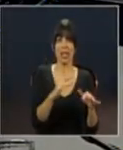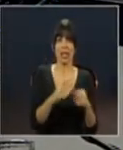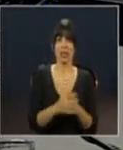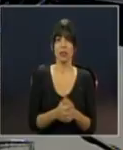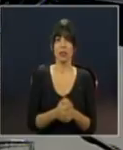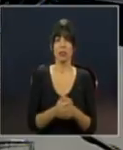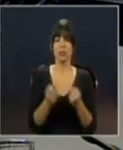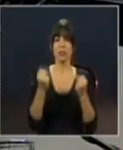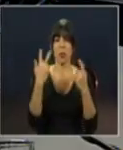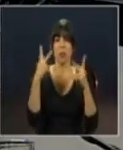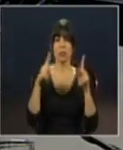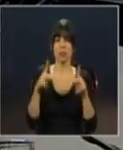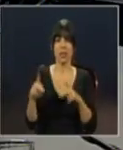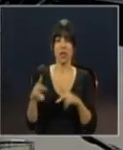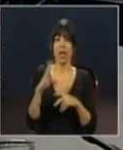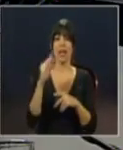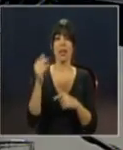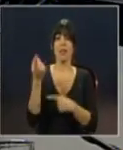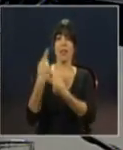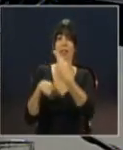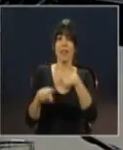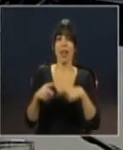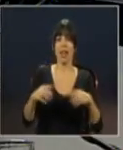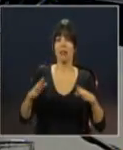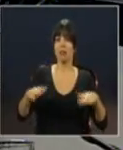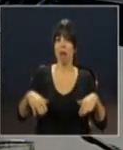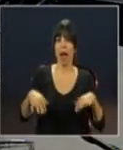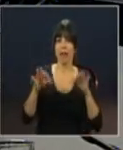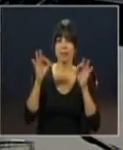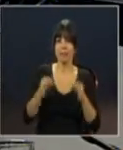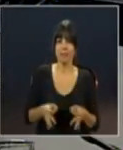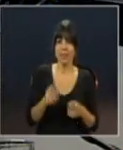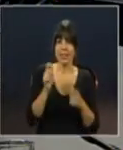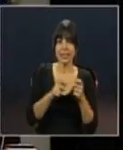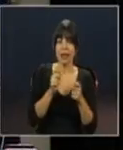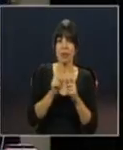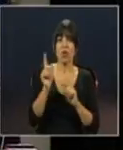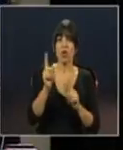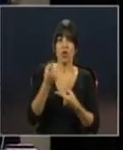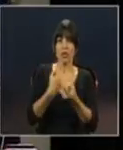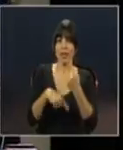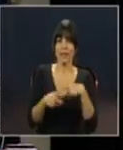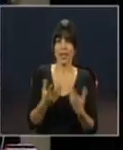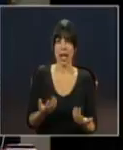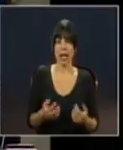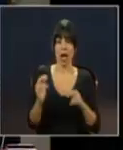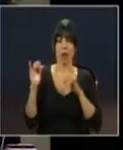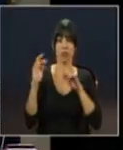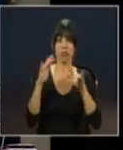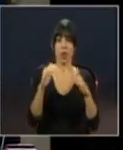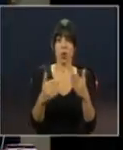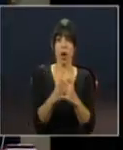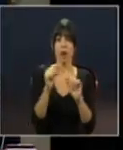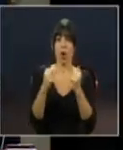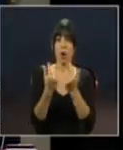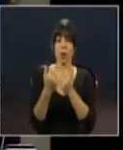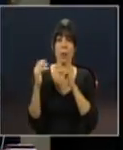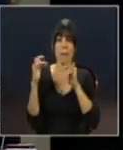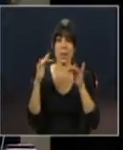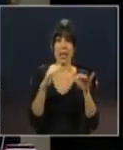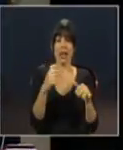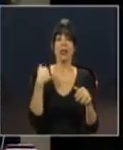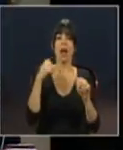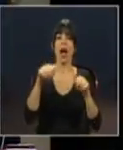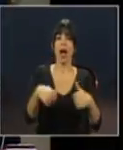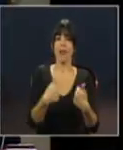una proveniencia que aún no se pueden determinar con exactitud. Esta nueva ola de migración plantea